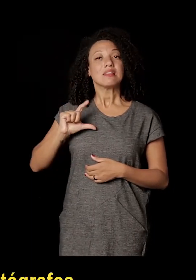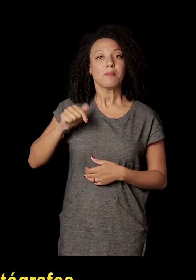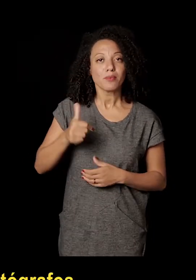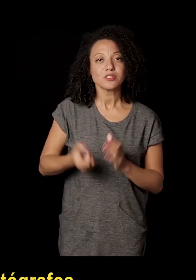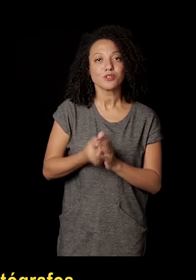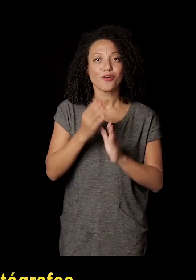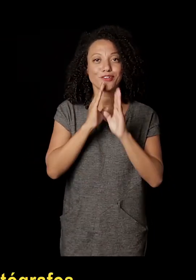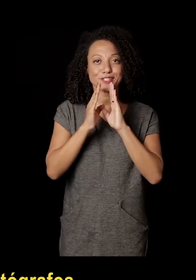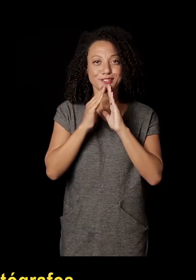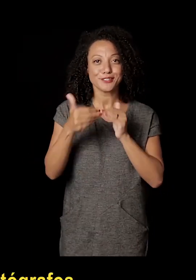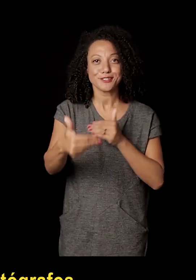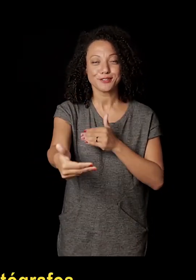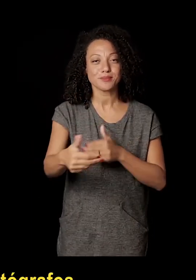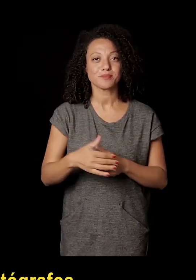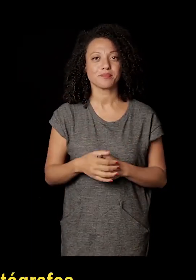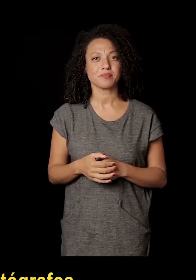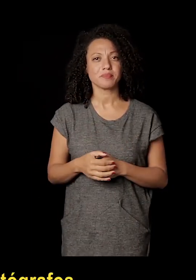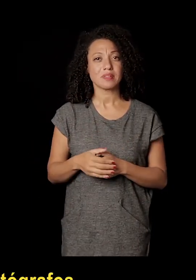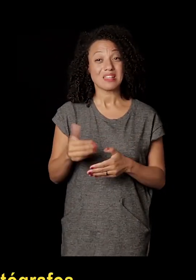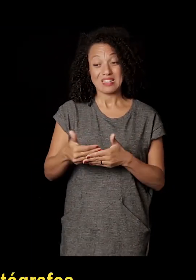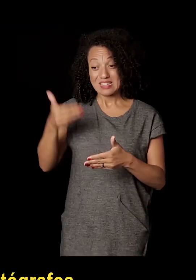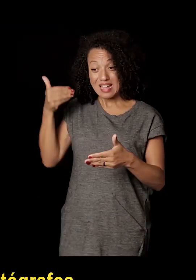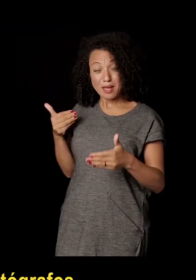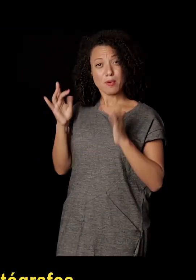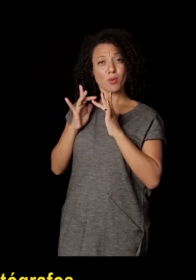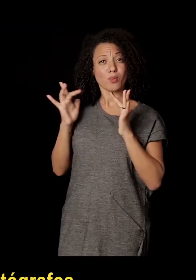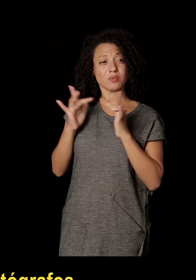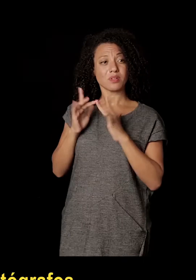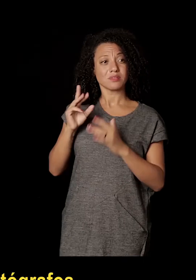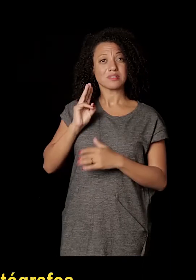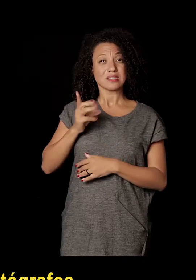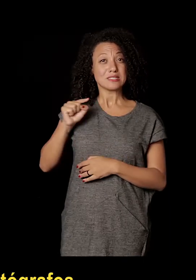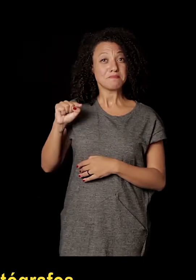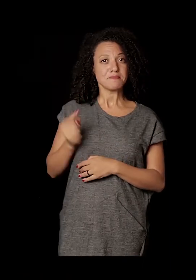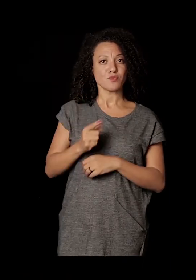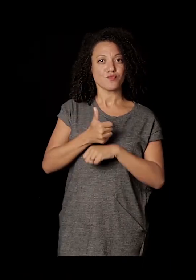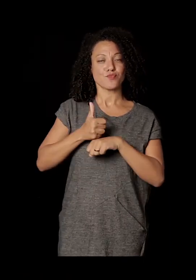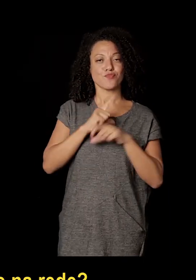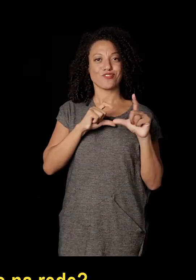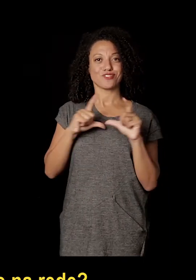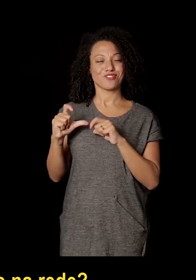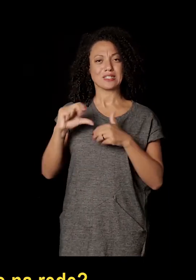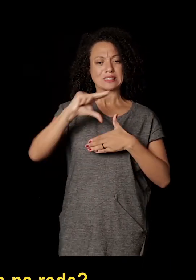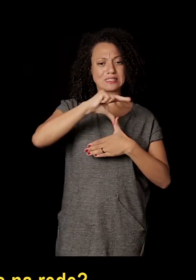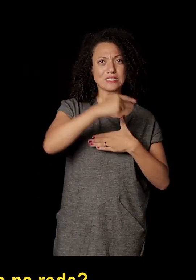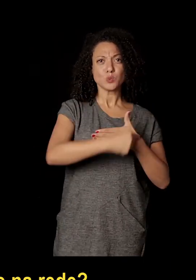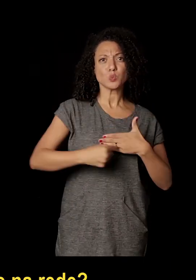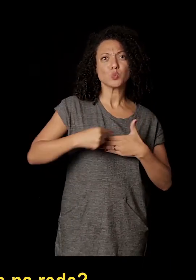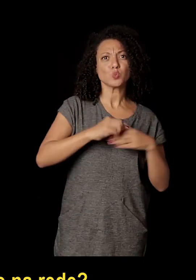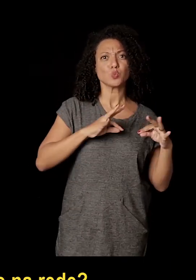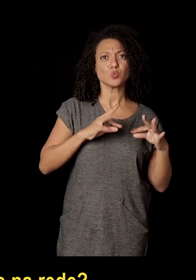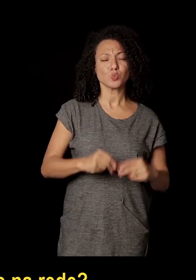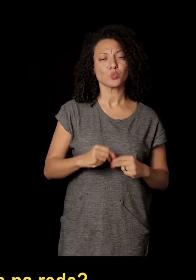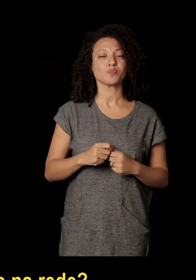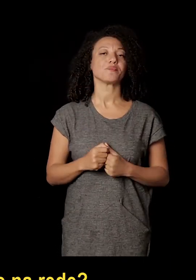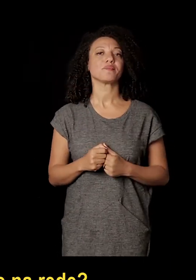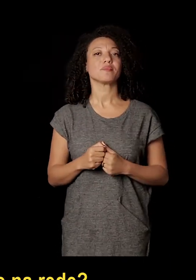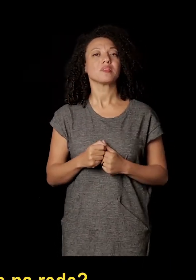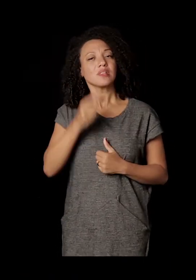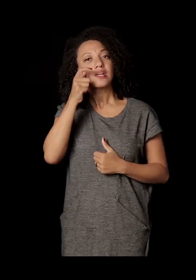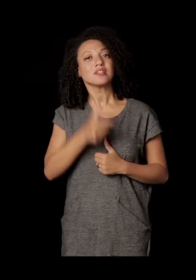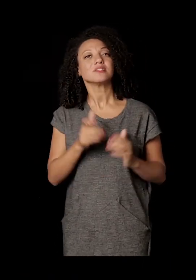donde entraron básicamente 3.000 fotógrafos de toda América Latina. Ahora, ¿qué es lo interesante de la